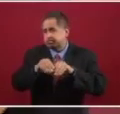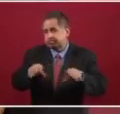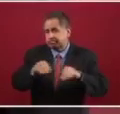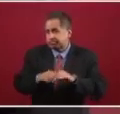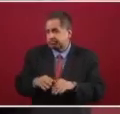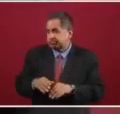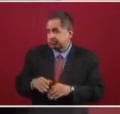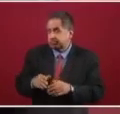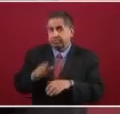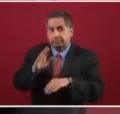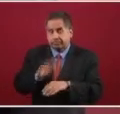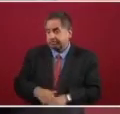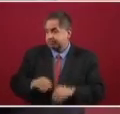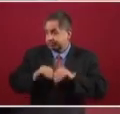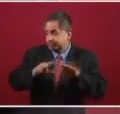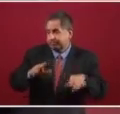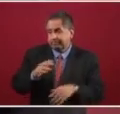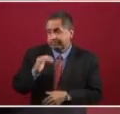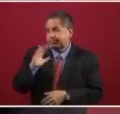regresar.